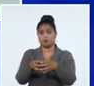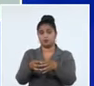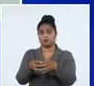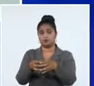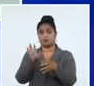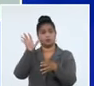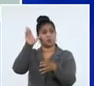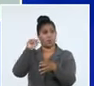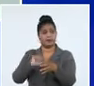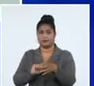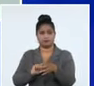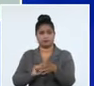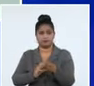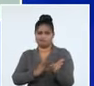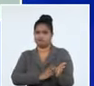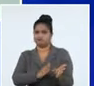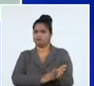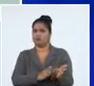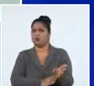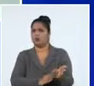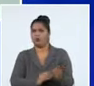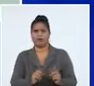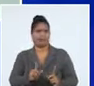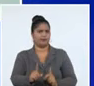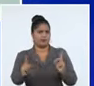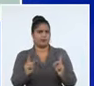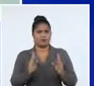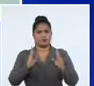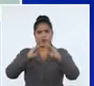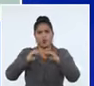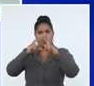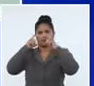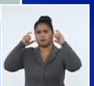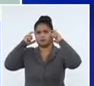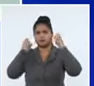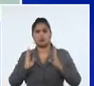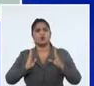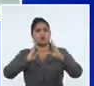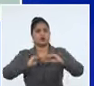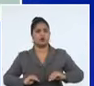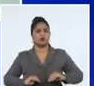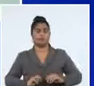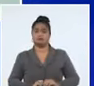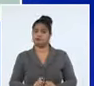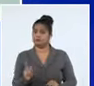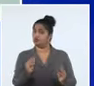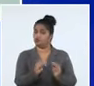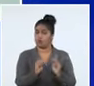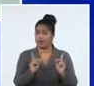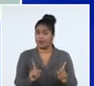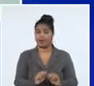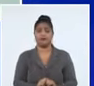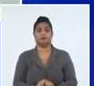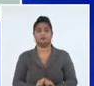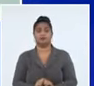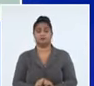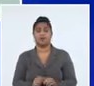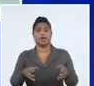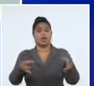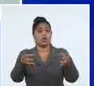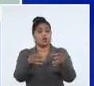Y ya con satisfacción podemos ver ahí en la pantalla que el 100% de la población vacunable